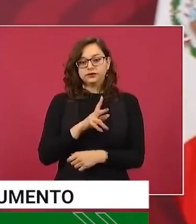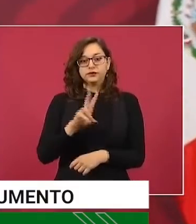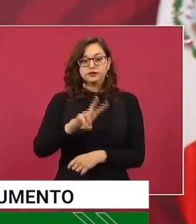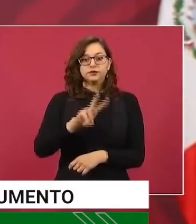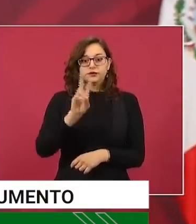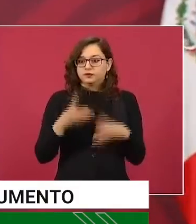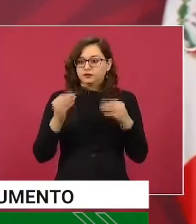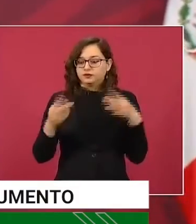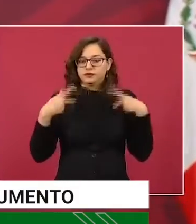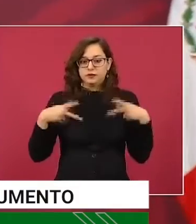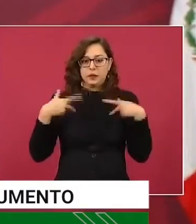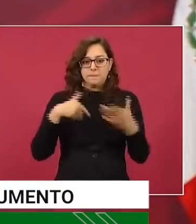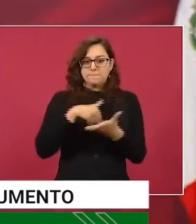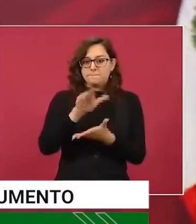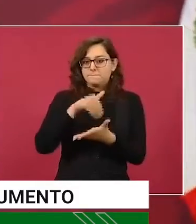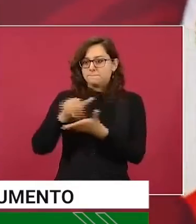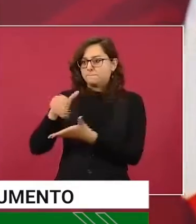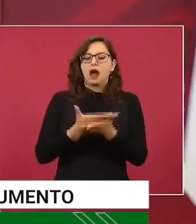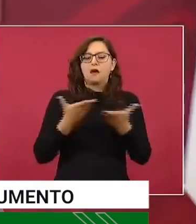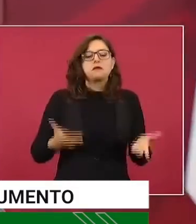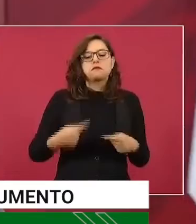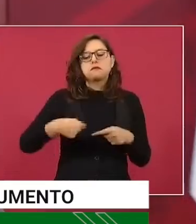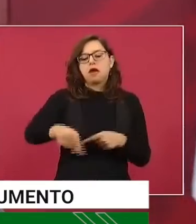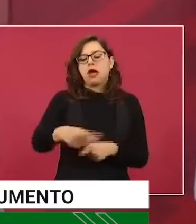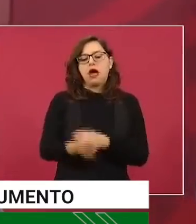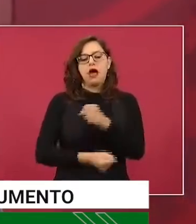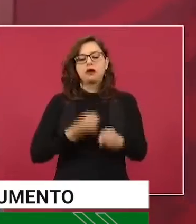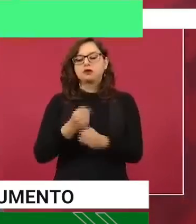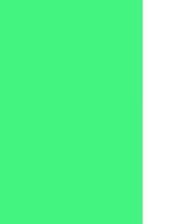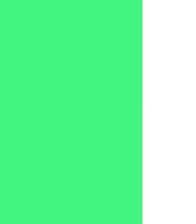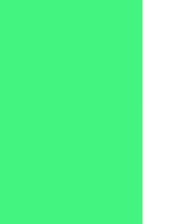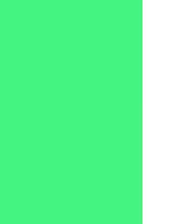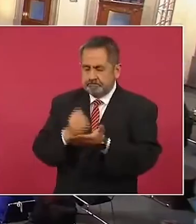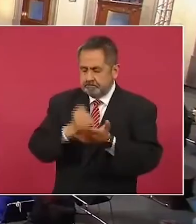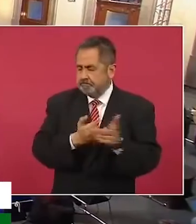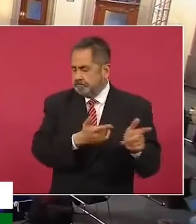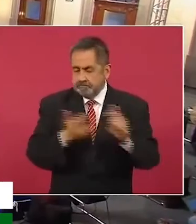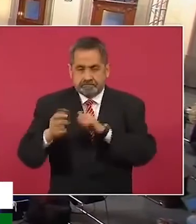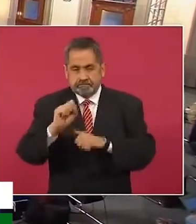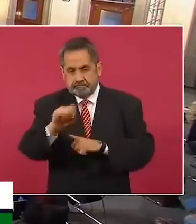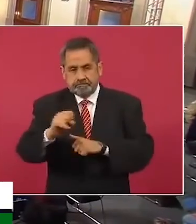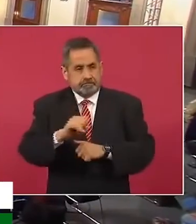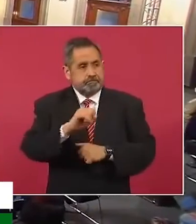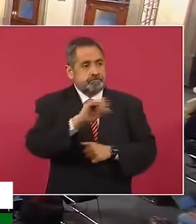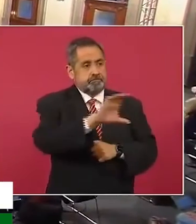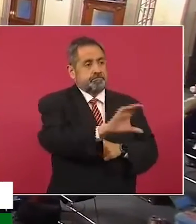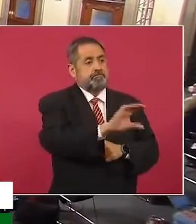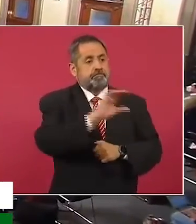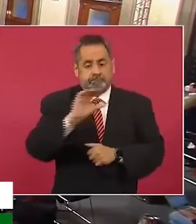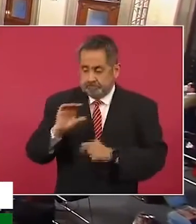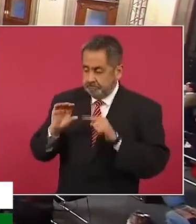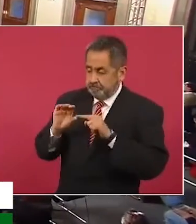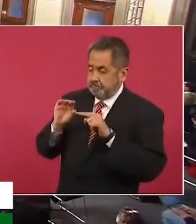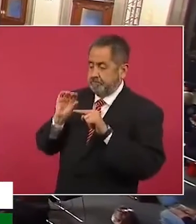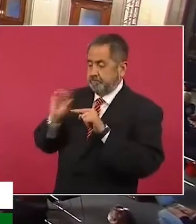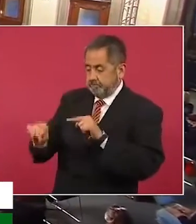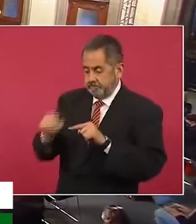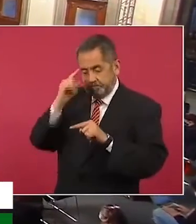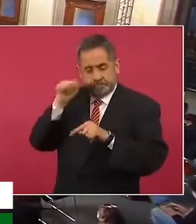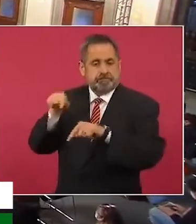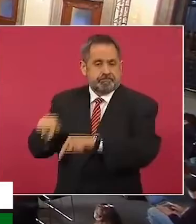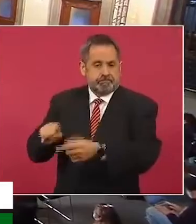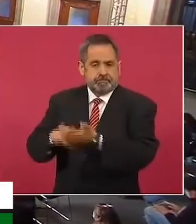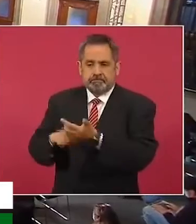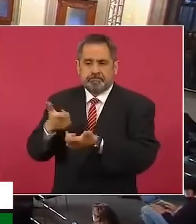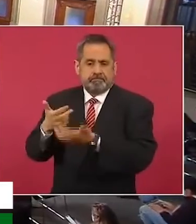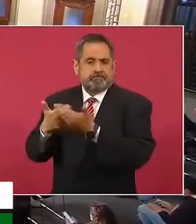muchos despidos. No va a suceder eso. No está sucediendo. Y ante la venta de Banamex, el presidente López Obrador